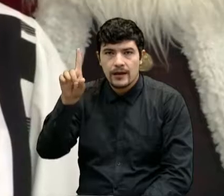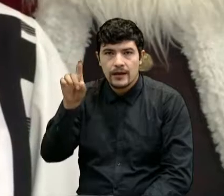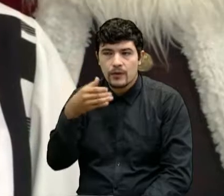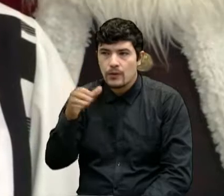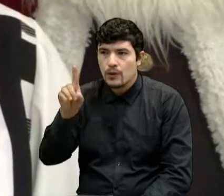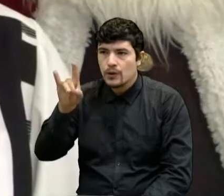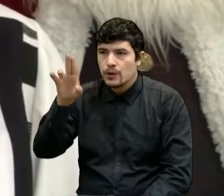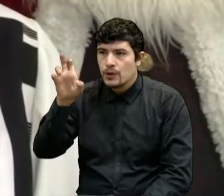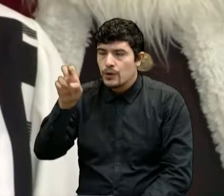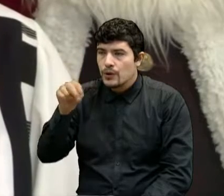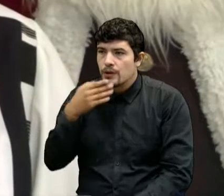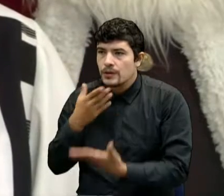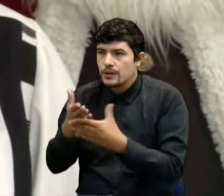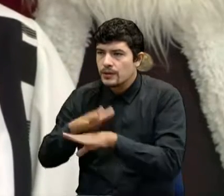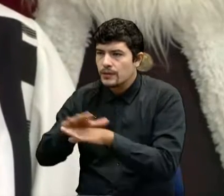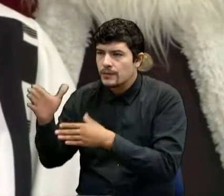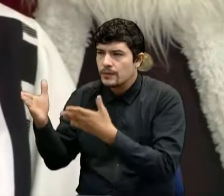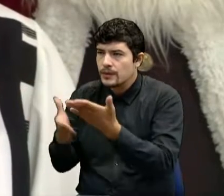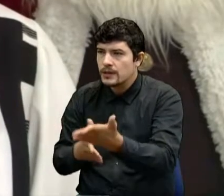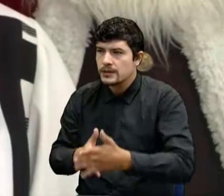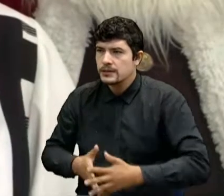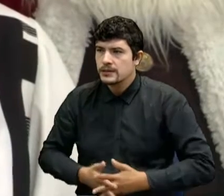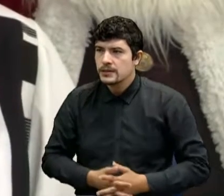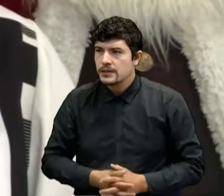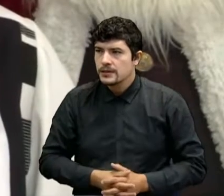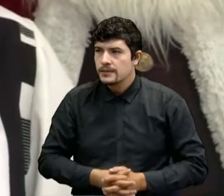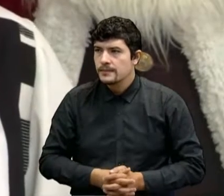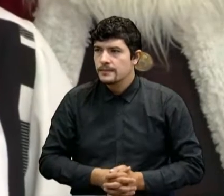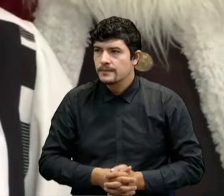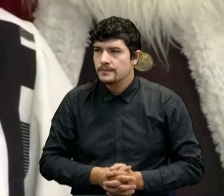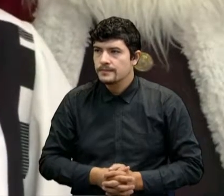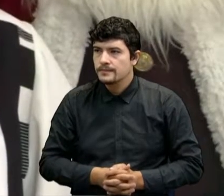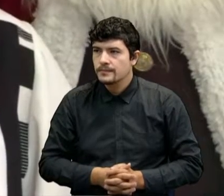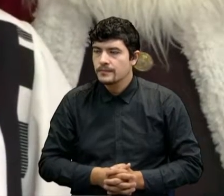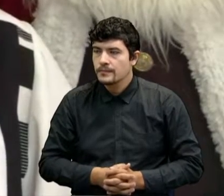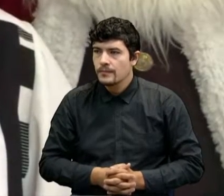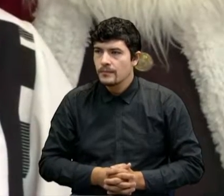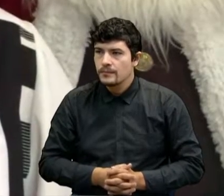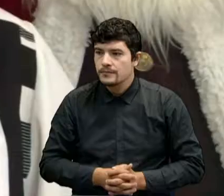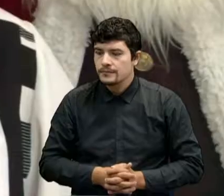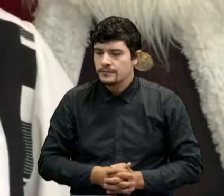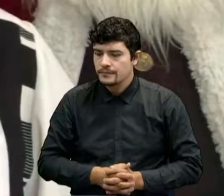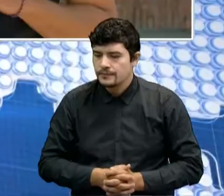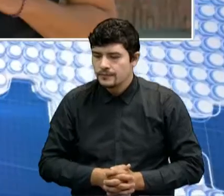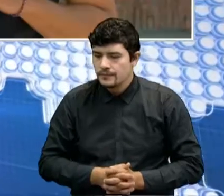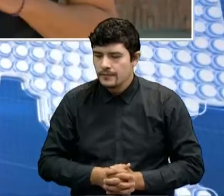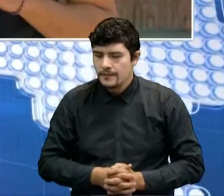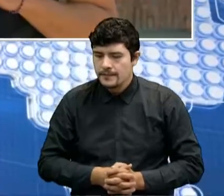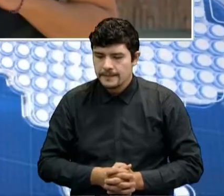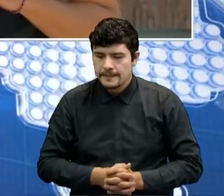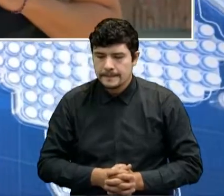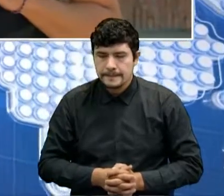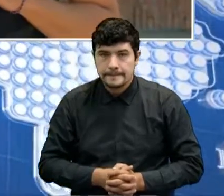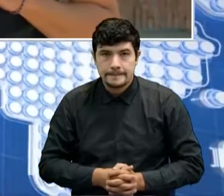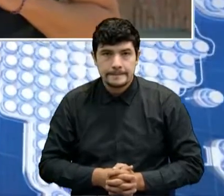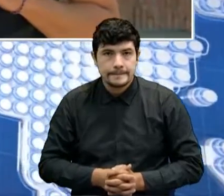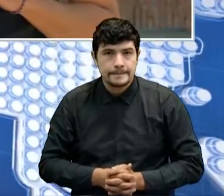desde Cúcuta. Buenas tardes. ¿Cuántos homicidios se han registrado en Cúcuta según Medicina Legal?